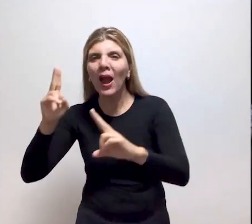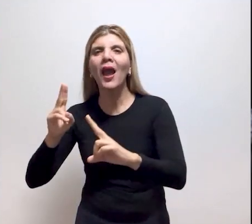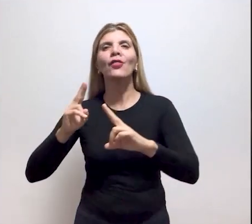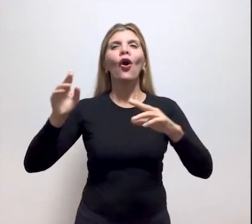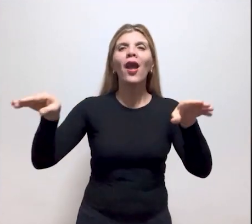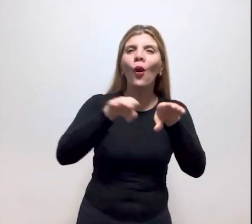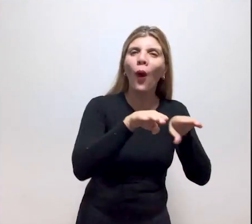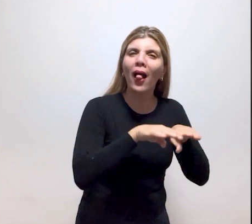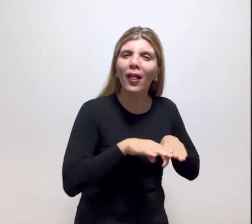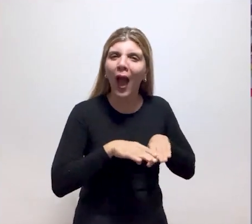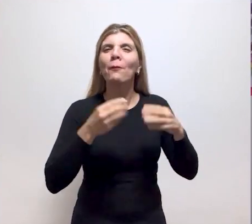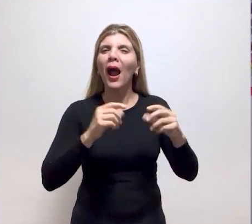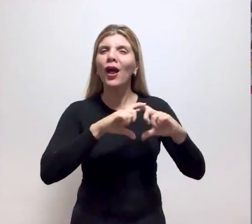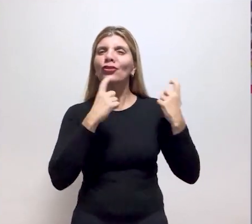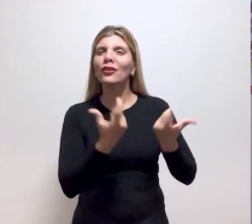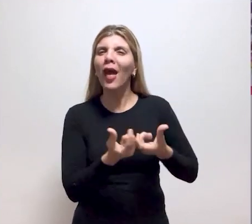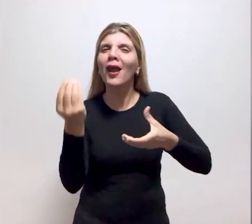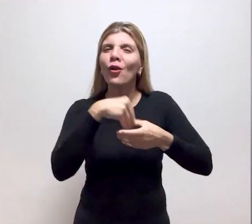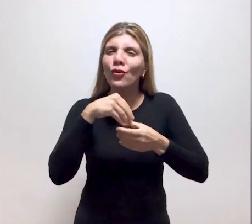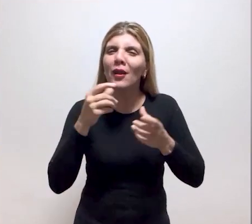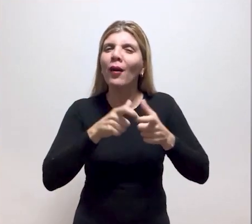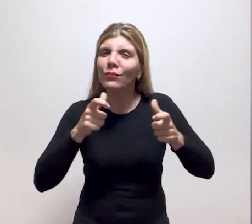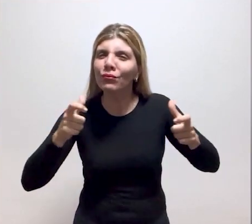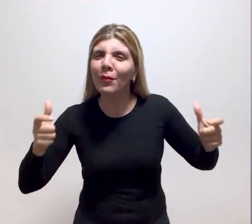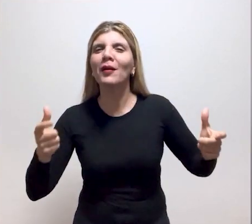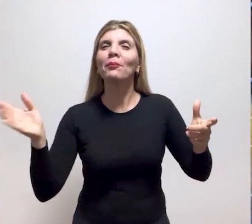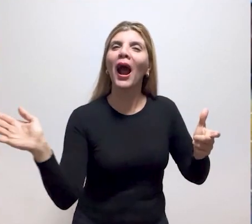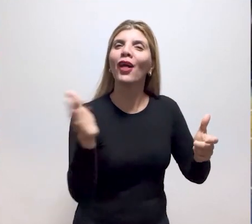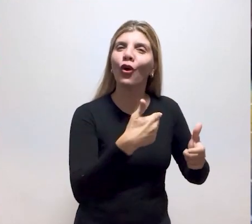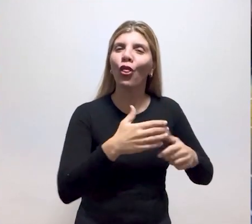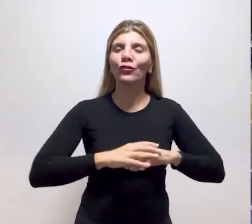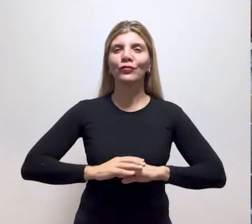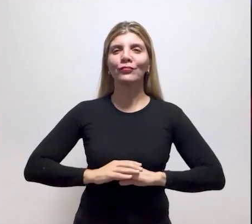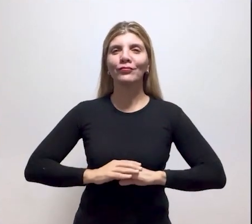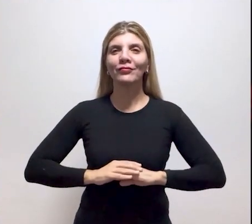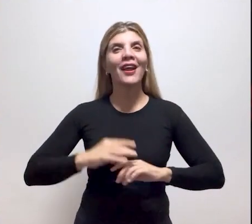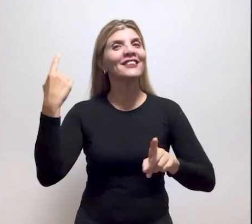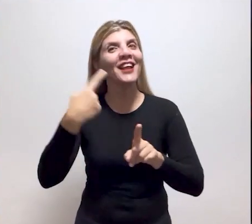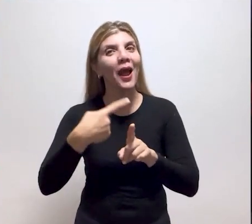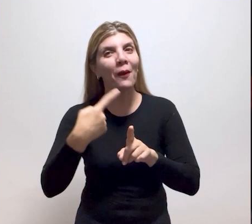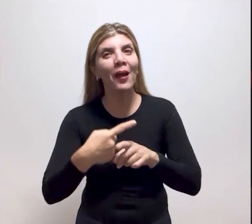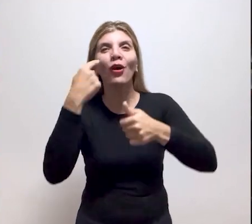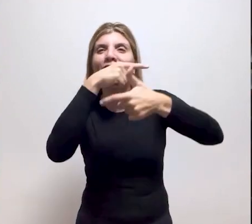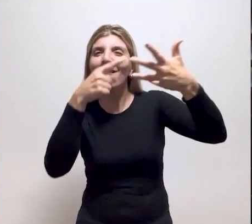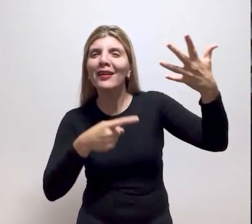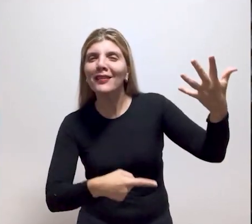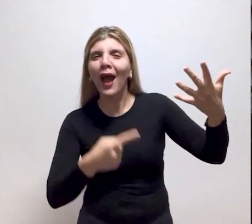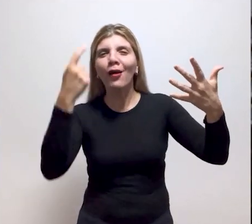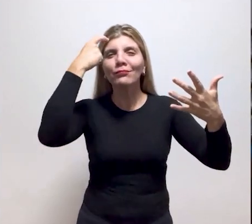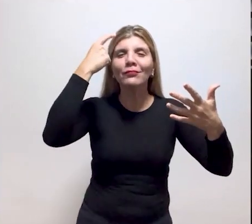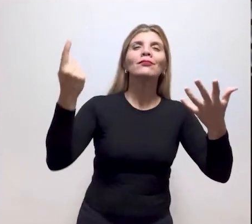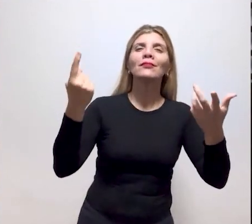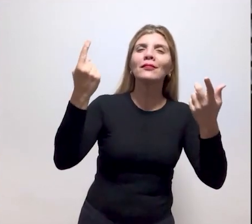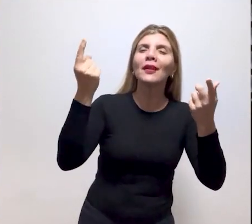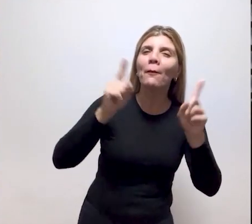respeto y la igualdad para construir una sociedad más inclusiva y empática para todos. Celebremos la neurodiversidad